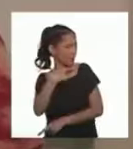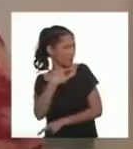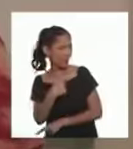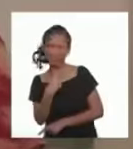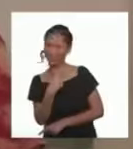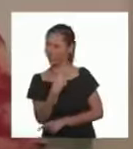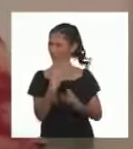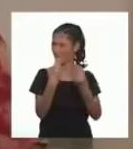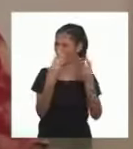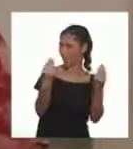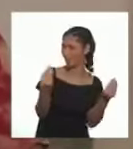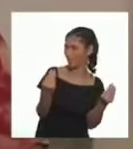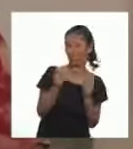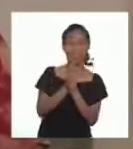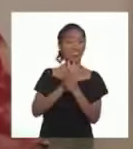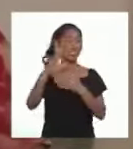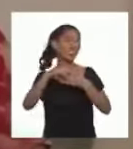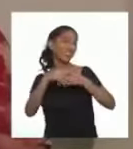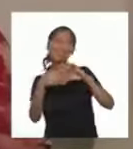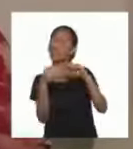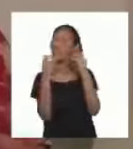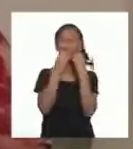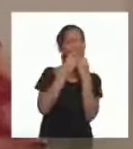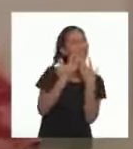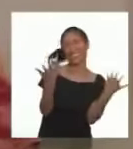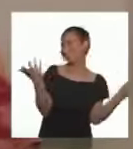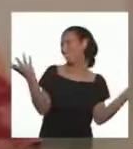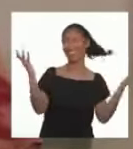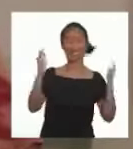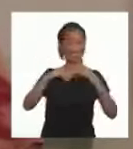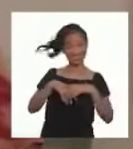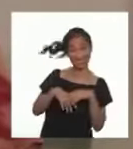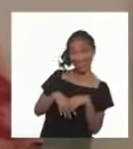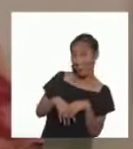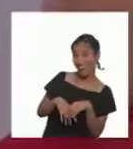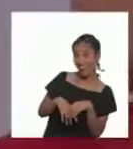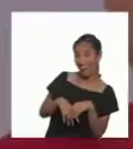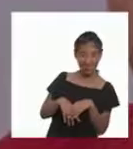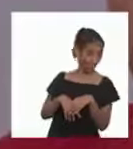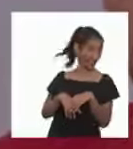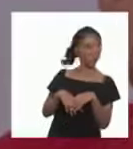mucho, muchazo. Y su historia. ¡Sí!